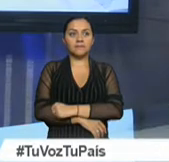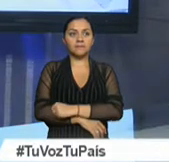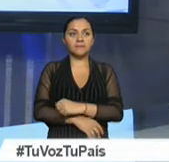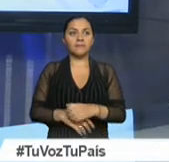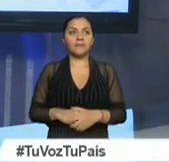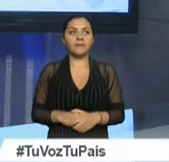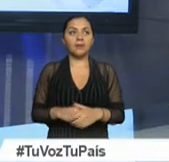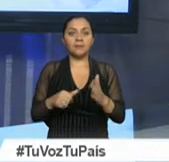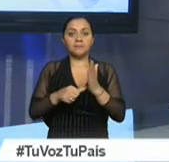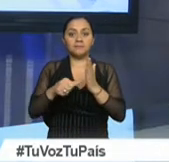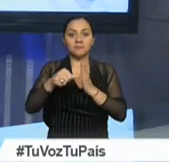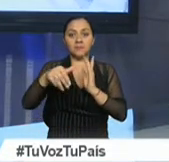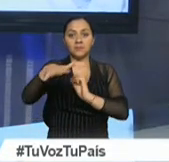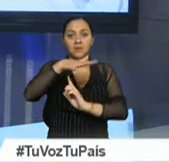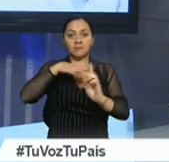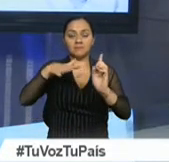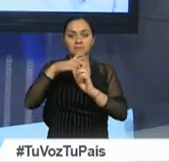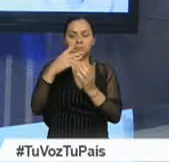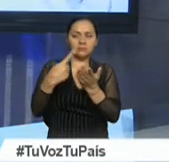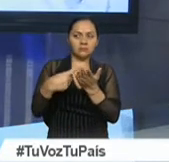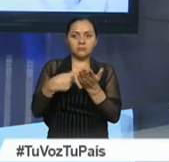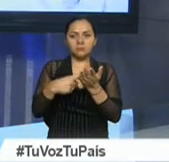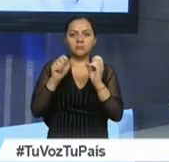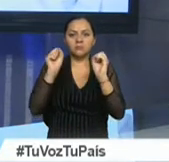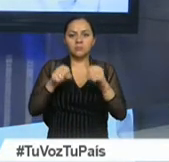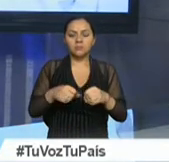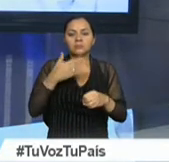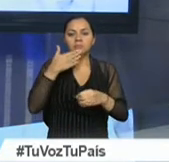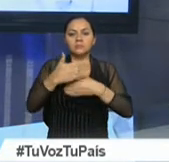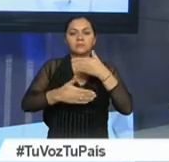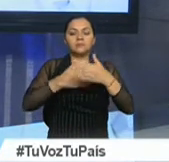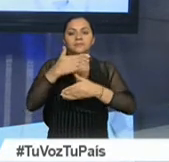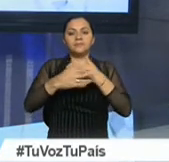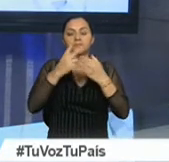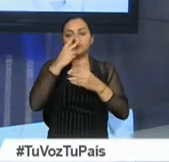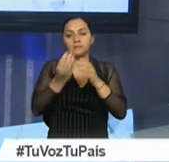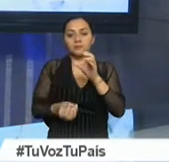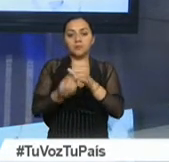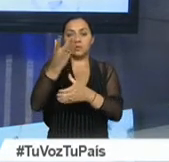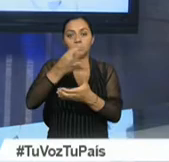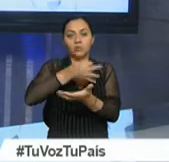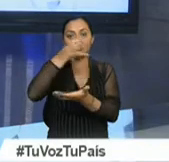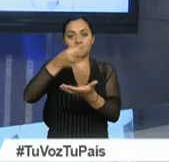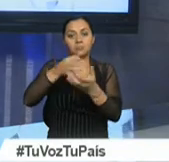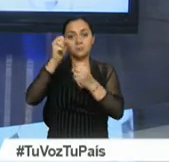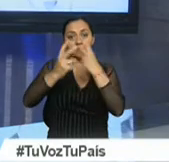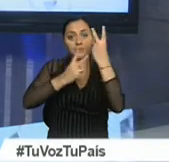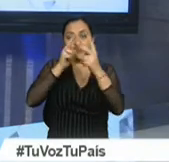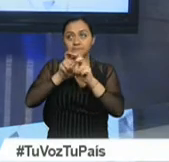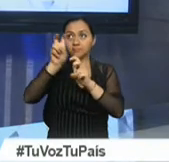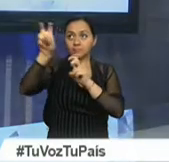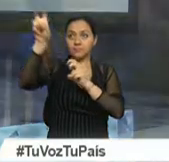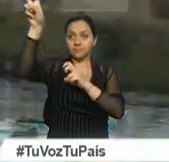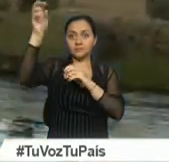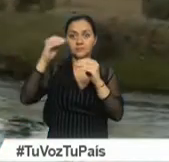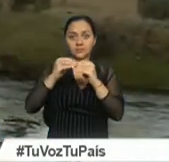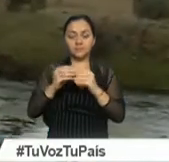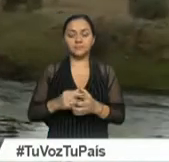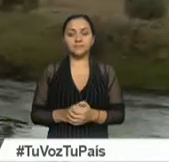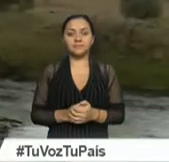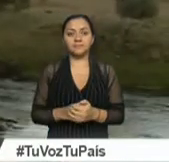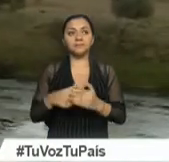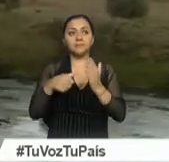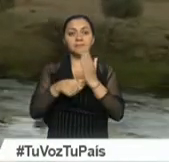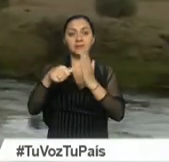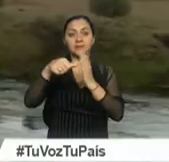El Ministerio del Ambiente analiza la posibilidad de abrir las zonas altas del volcán Cotopaxi para los visitantes. El Ministerio